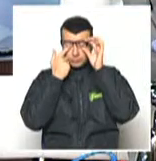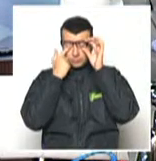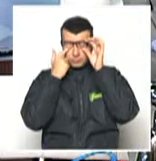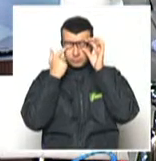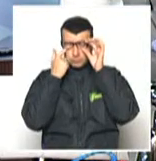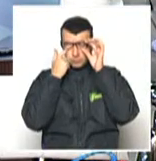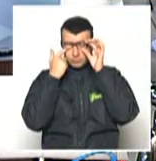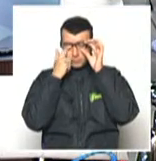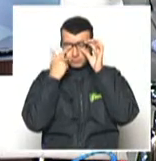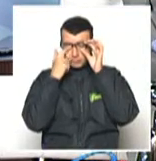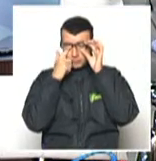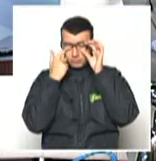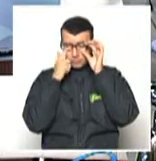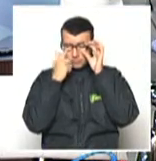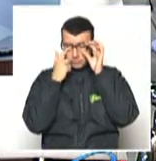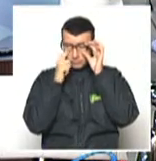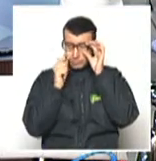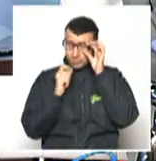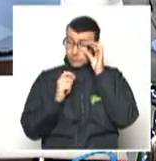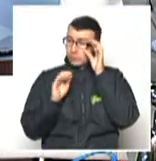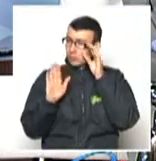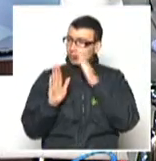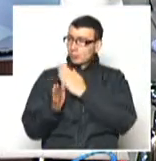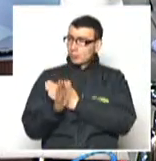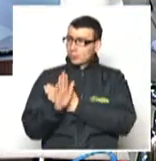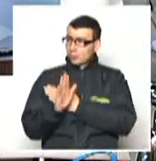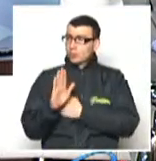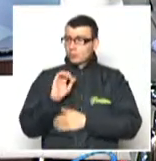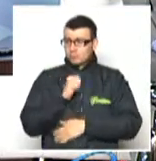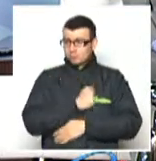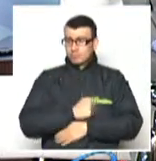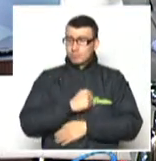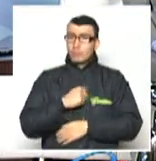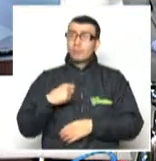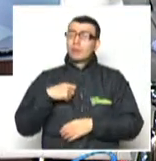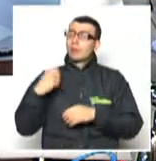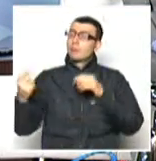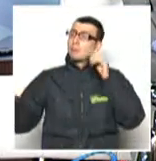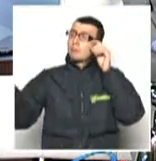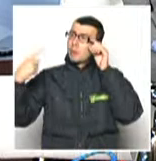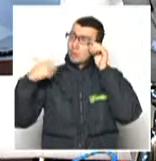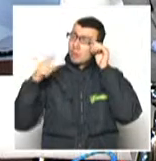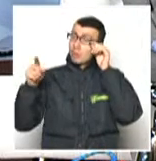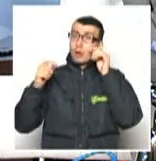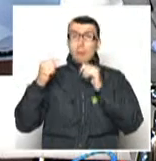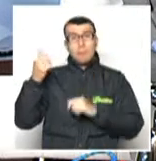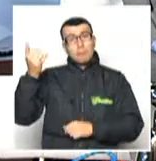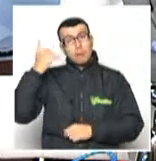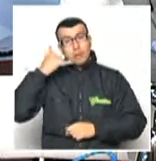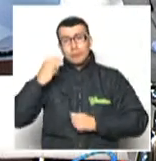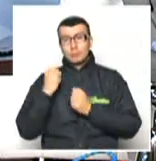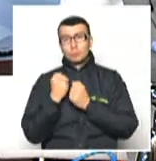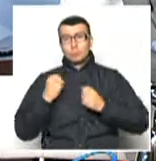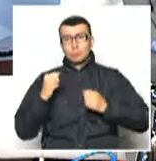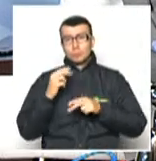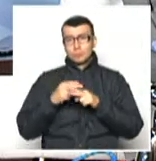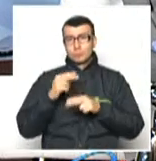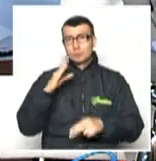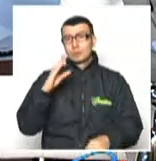Que es que tenemos una... Ahorita me continúa, que tengo una pregunta desde Bogotá antes que Listo. Se nos caiga. Cecilia, adelante con su